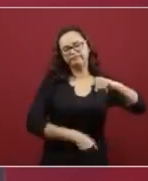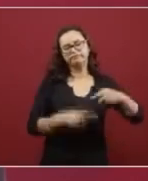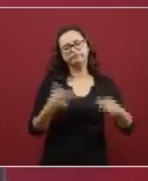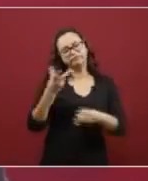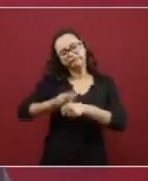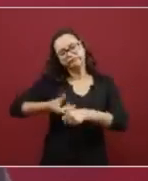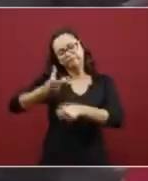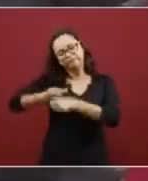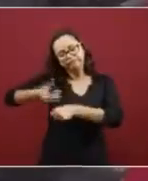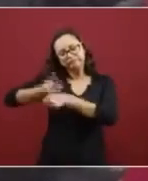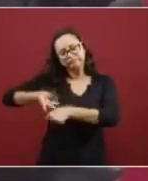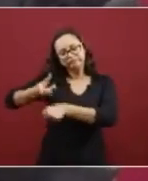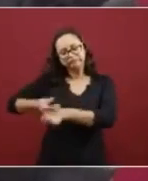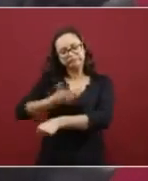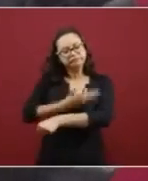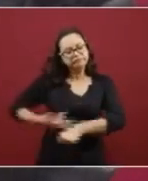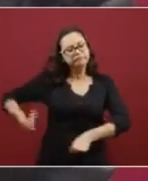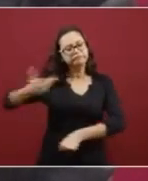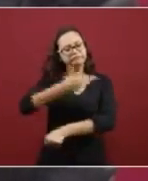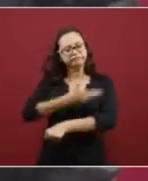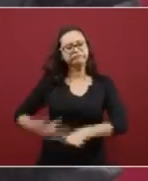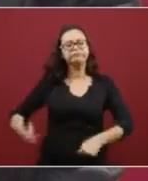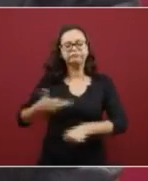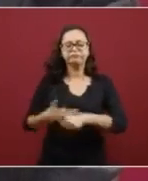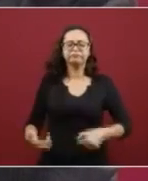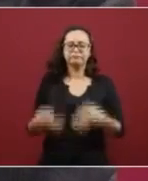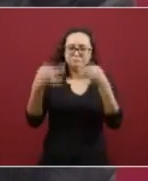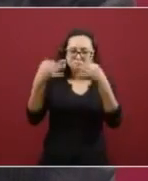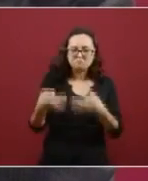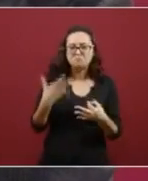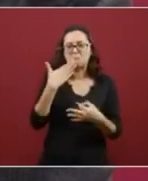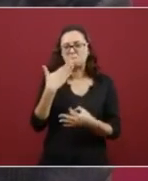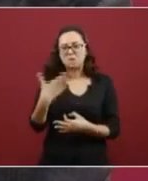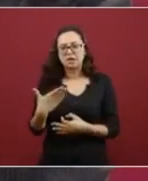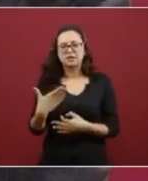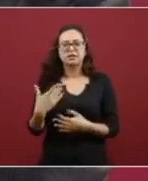que mantener términos,